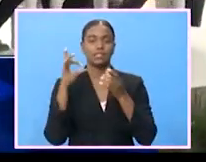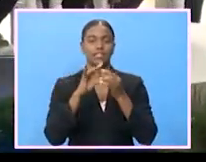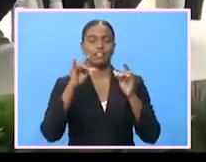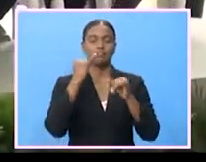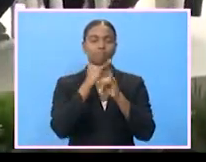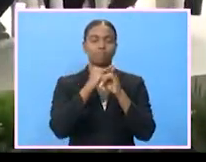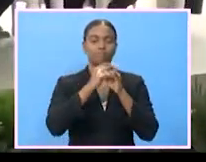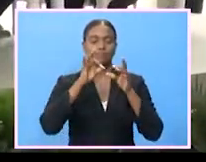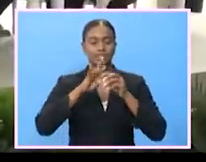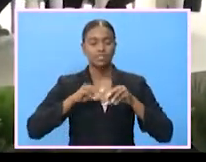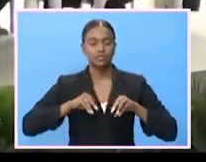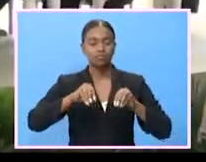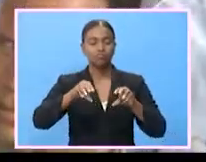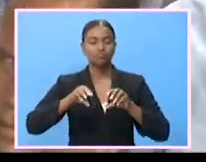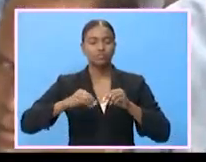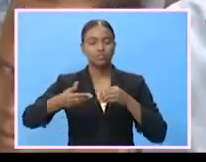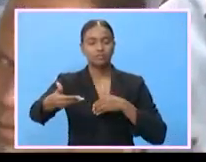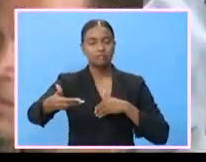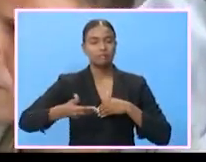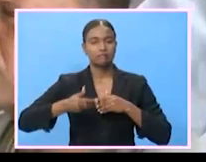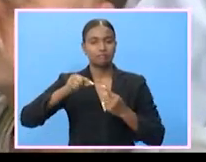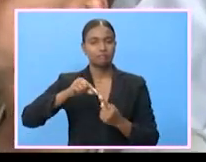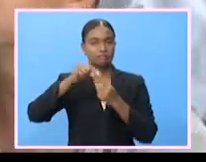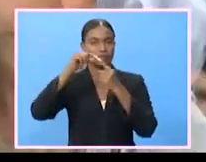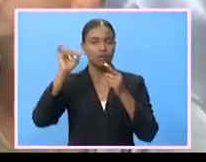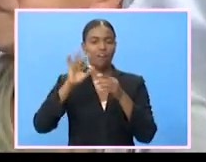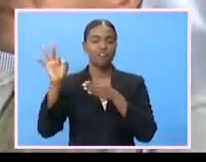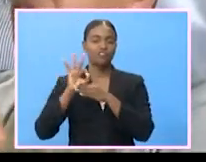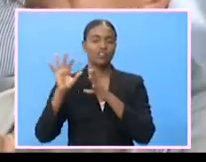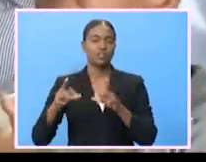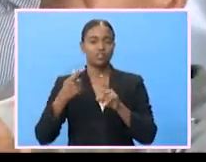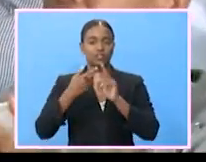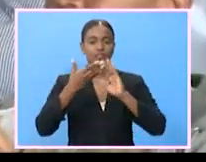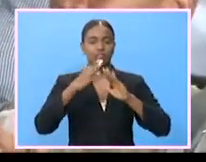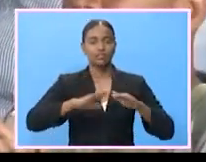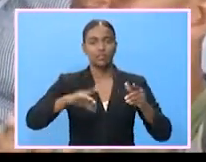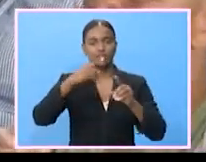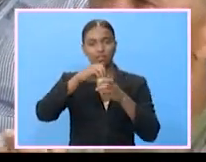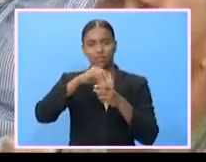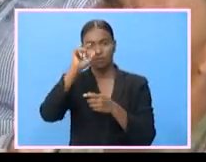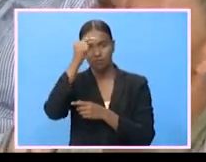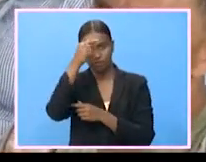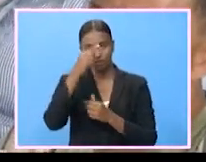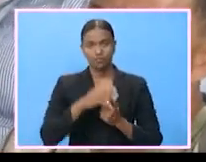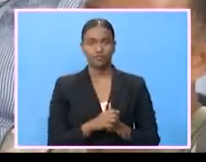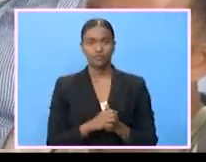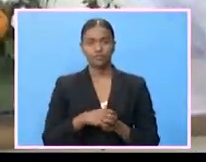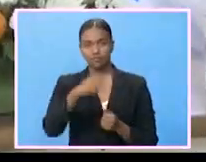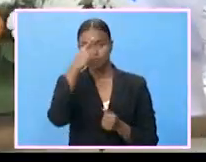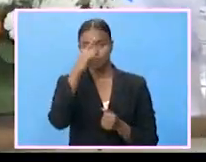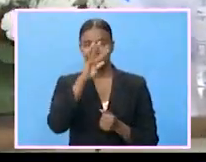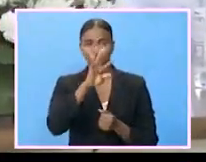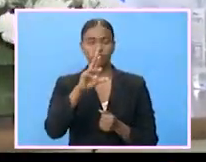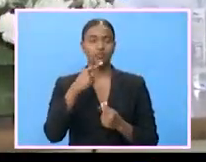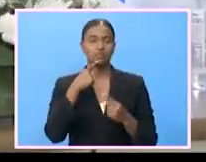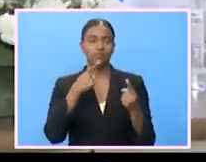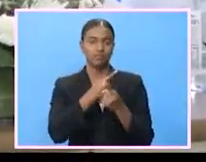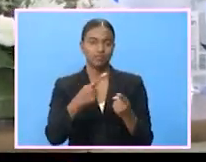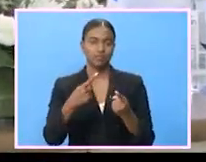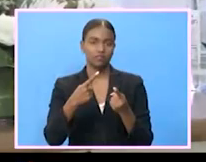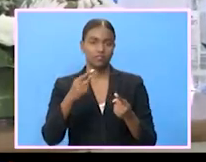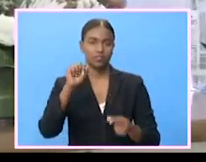dependencias agropecuarias, invitados especiales y funcionarios del sector gubernamental. Para 4R de